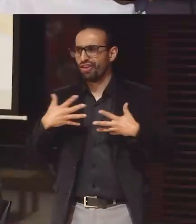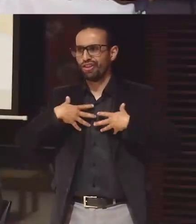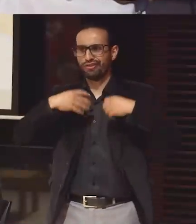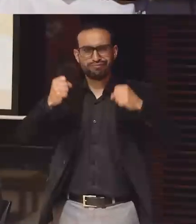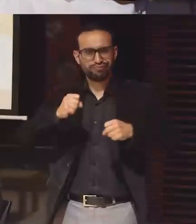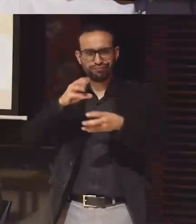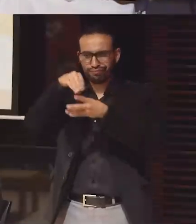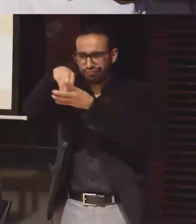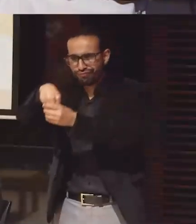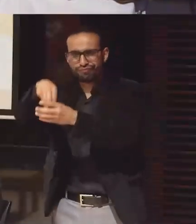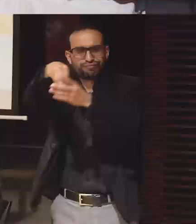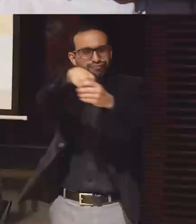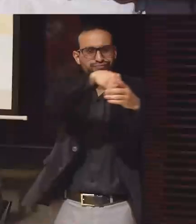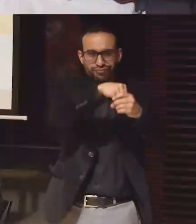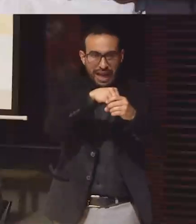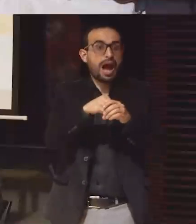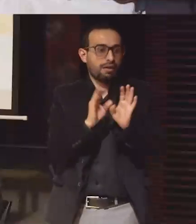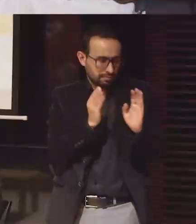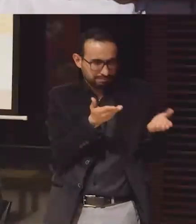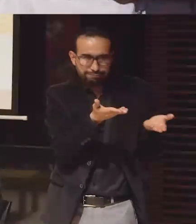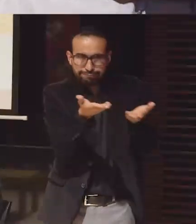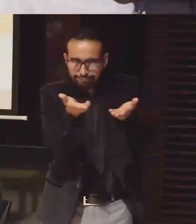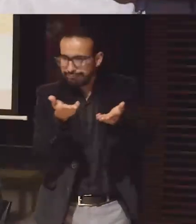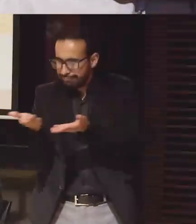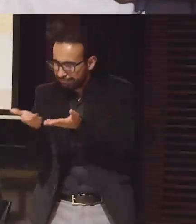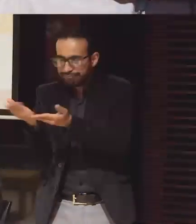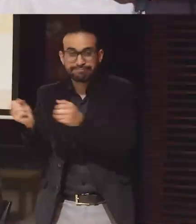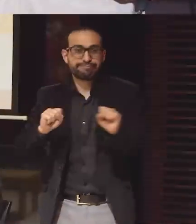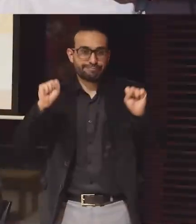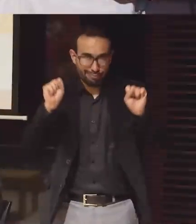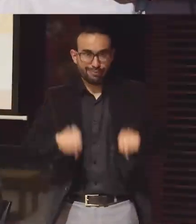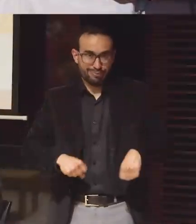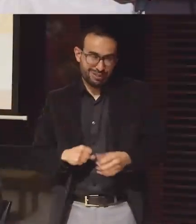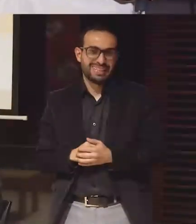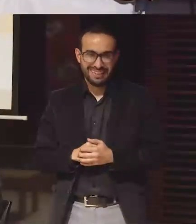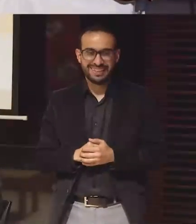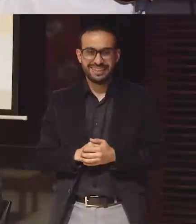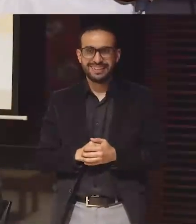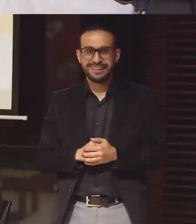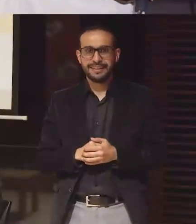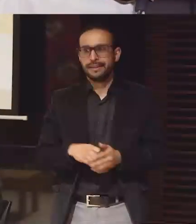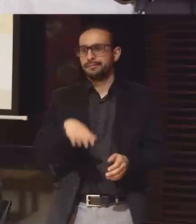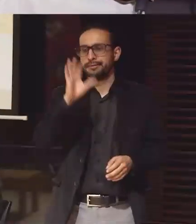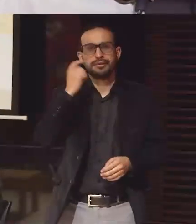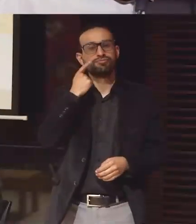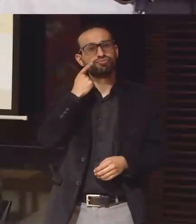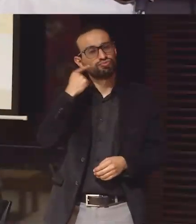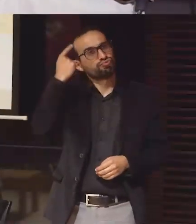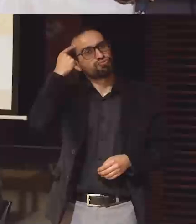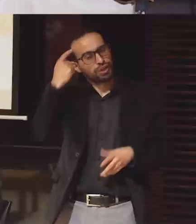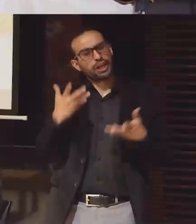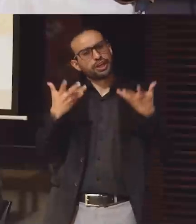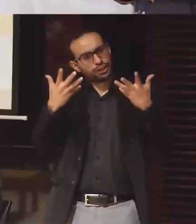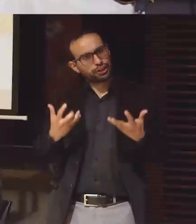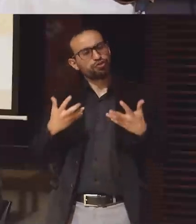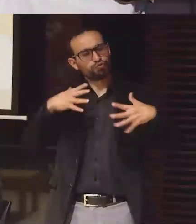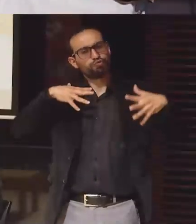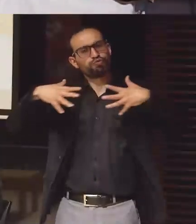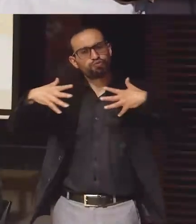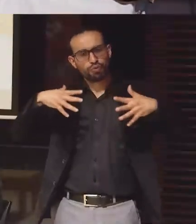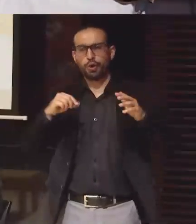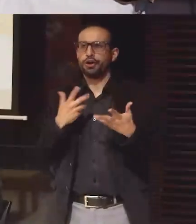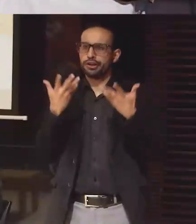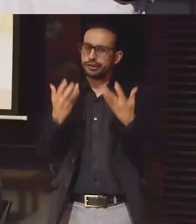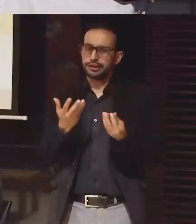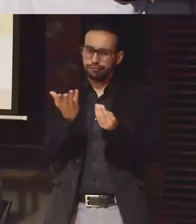una cadena, un recorrido de 4 pasos. Cuando a la persona se le ocurre que quiere ser artista y empieza a generar sus ideas, esa es